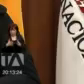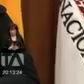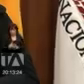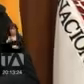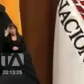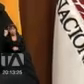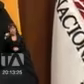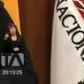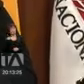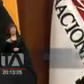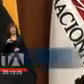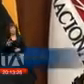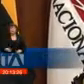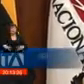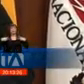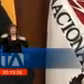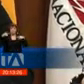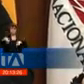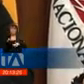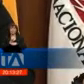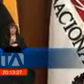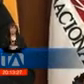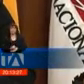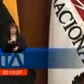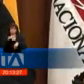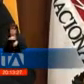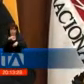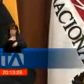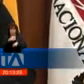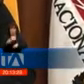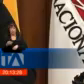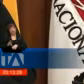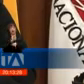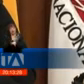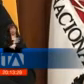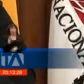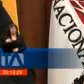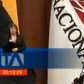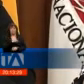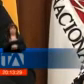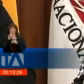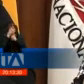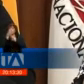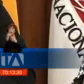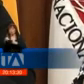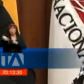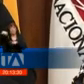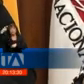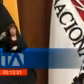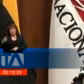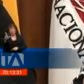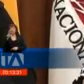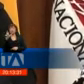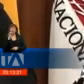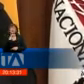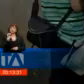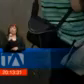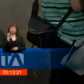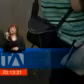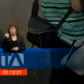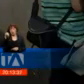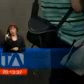el país. Con un tiempo adecuado le informaremos probablemente el lunes o martes de la semana que viene para que puedan presentar sus pruebas de